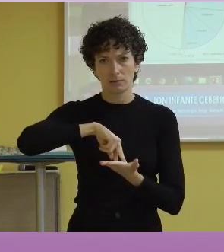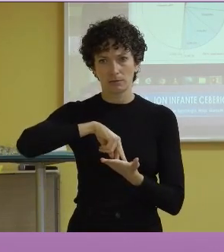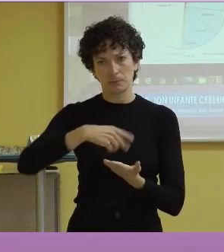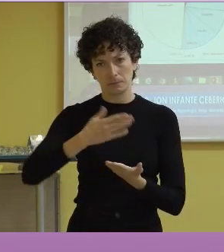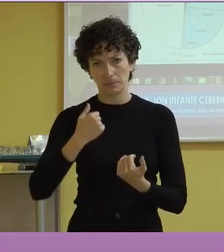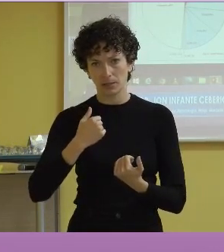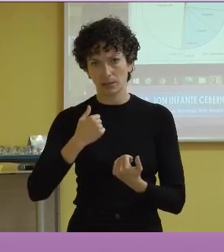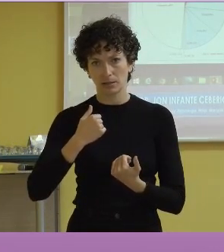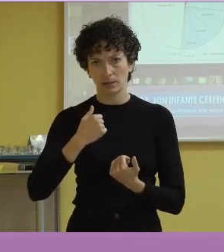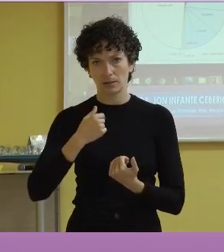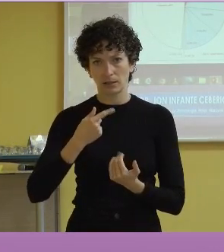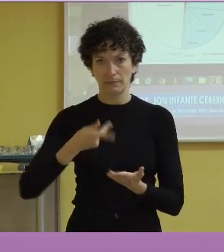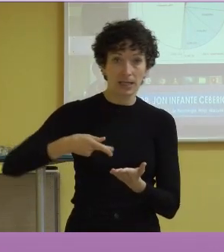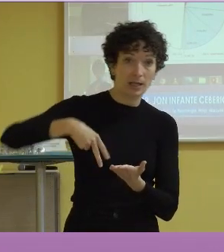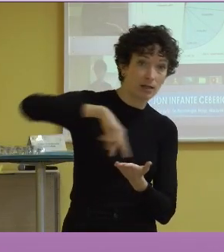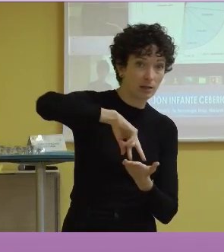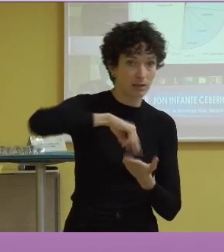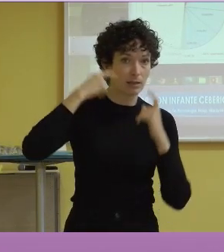es. Intentas dar la vuelta.